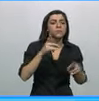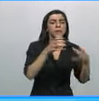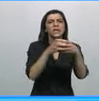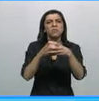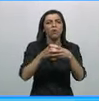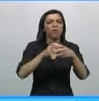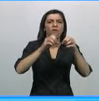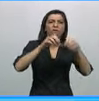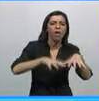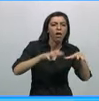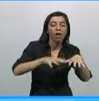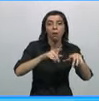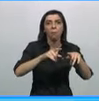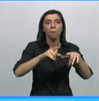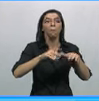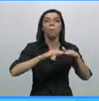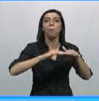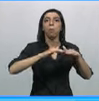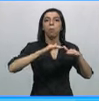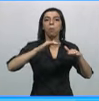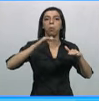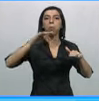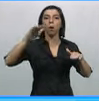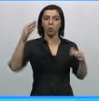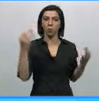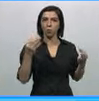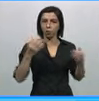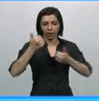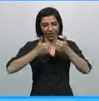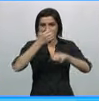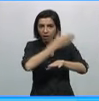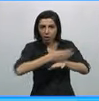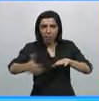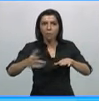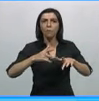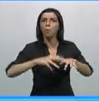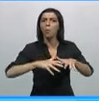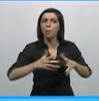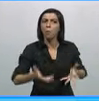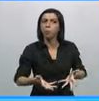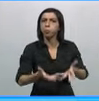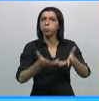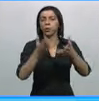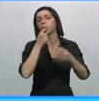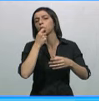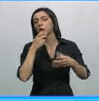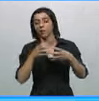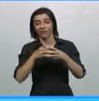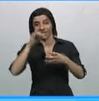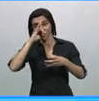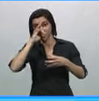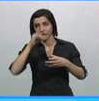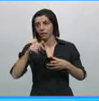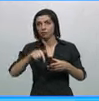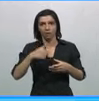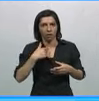después durante el torneo se han acomodado diferentes, cambio de técnico, caso de Independiente que ahora tiene una buena